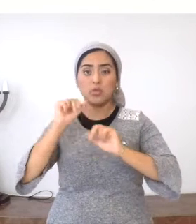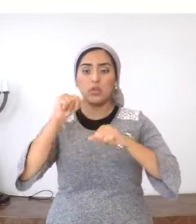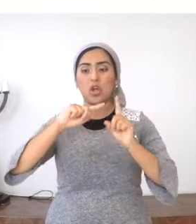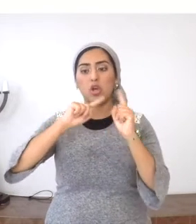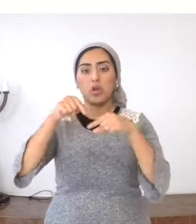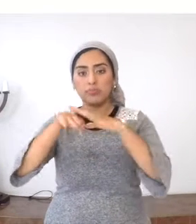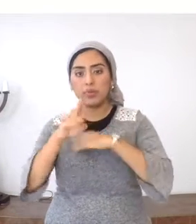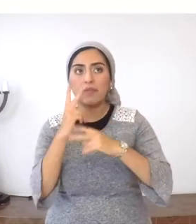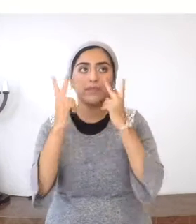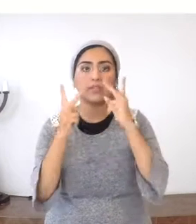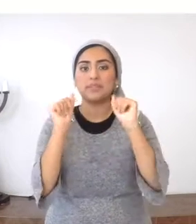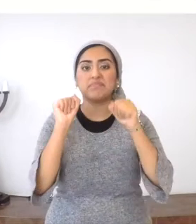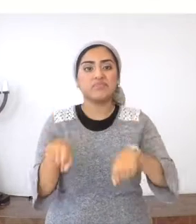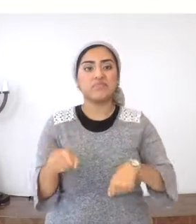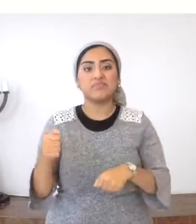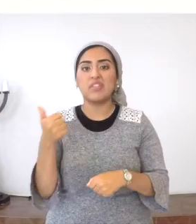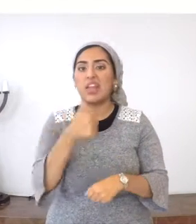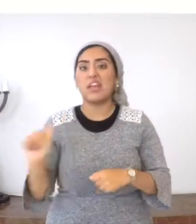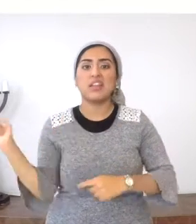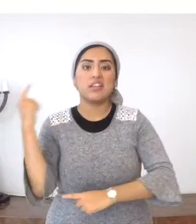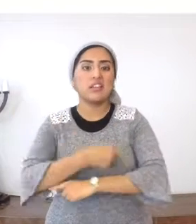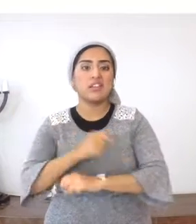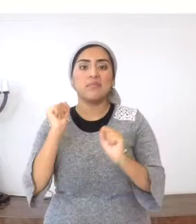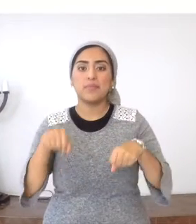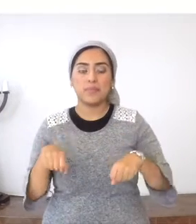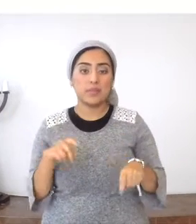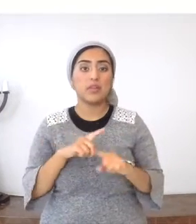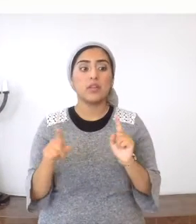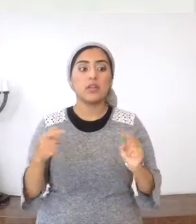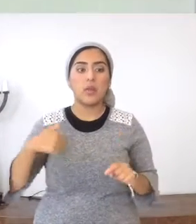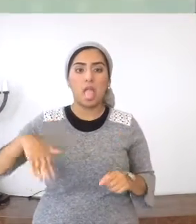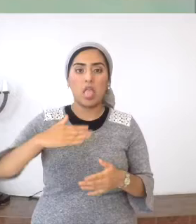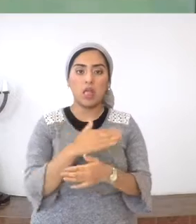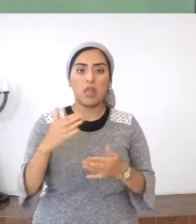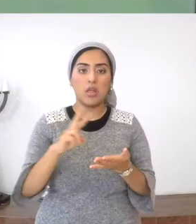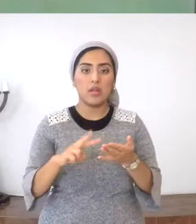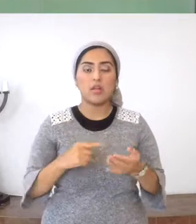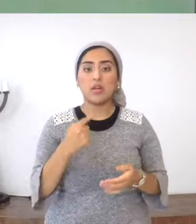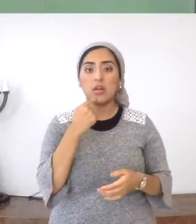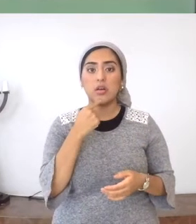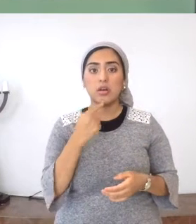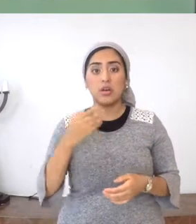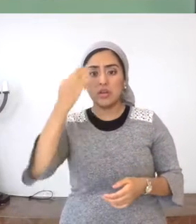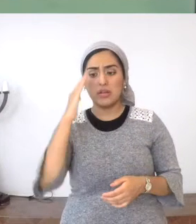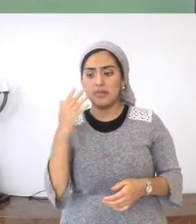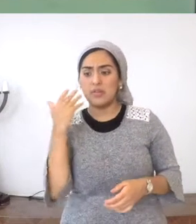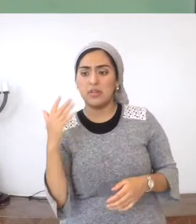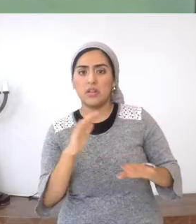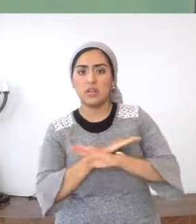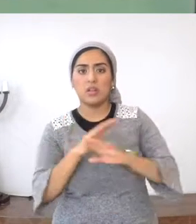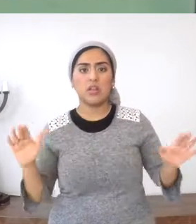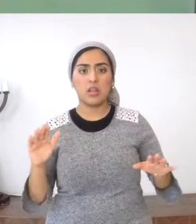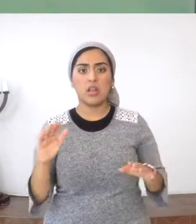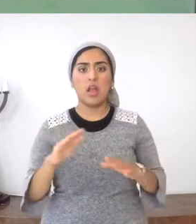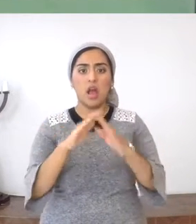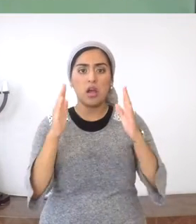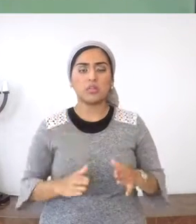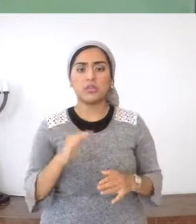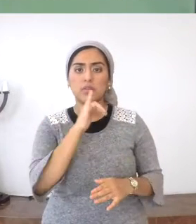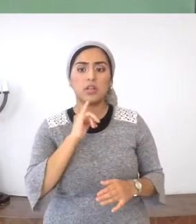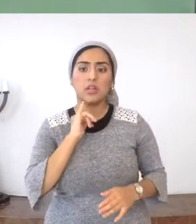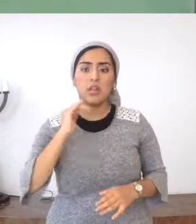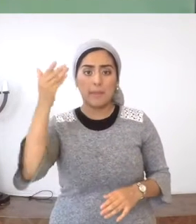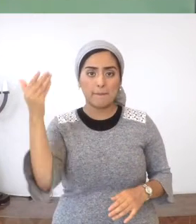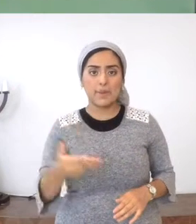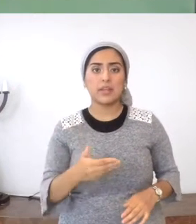Sanedrín Una vez que esté Hecho el templo Pueden visitarlo Cuando quieran Seguimos No acabamos de leer Que dice Elohim